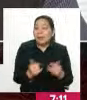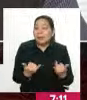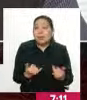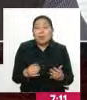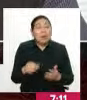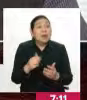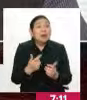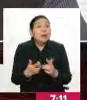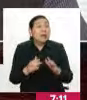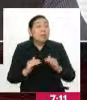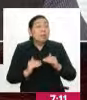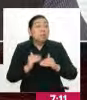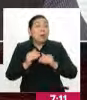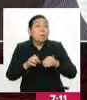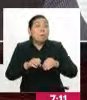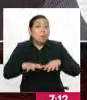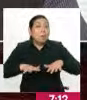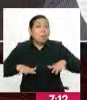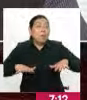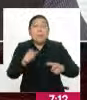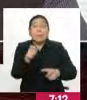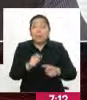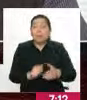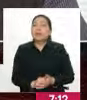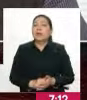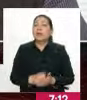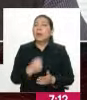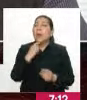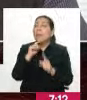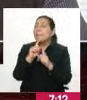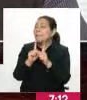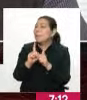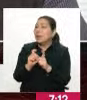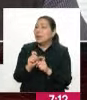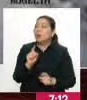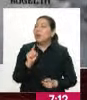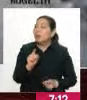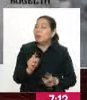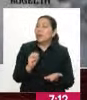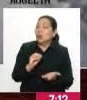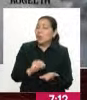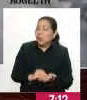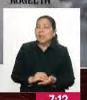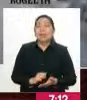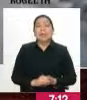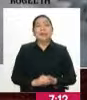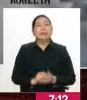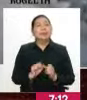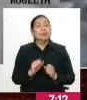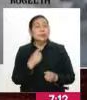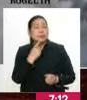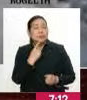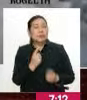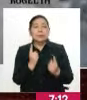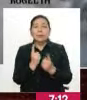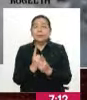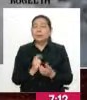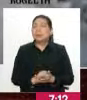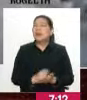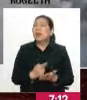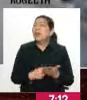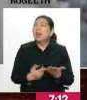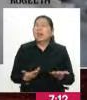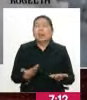de las ciudades que van creciendo. Claro. Ingeniero, quizá la siguiente pregunta puede verse muy subjetiva, pero